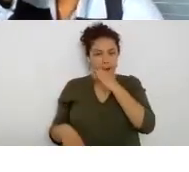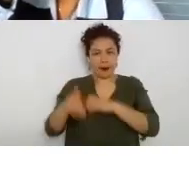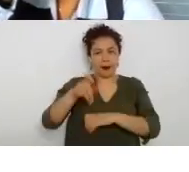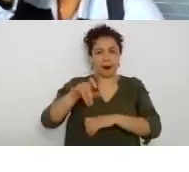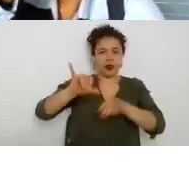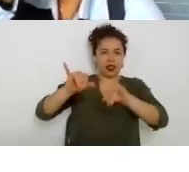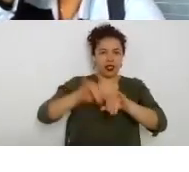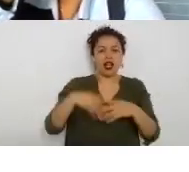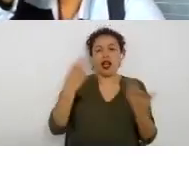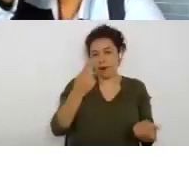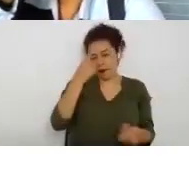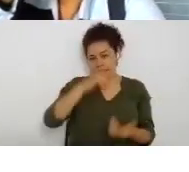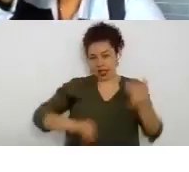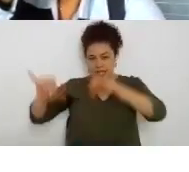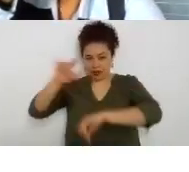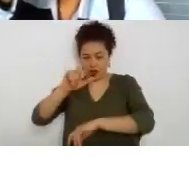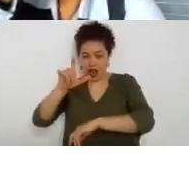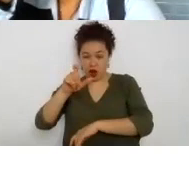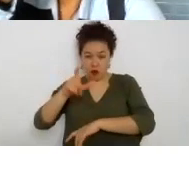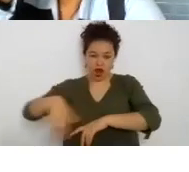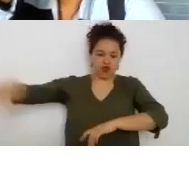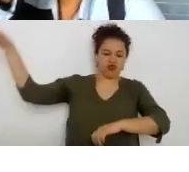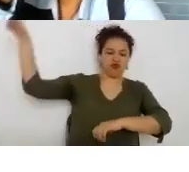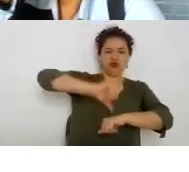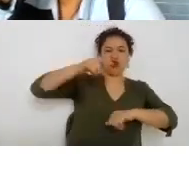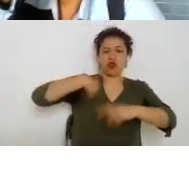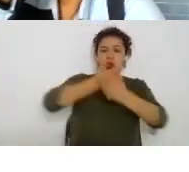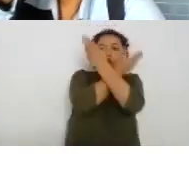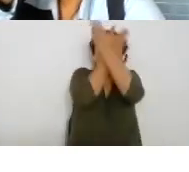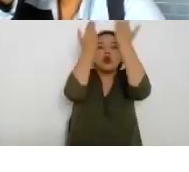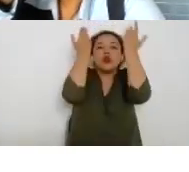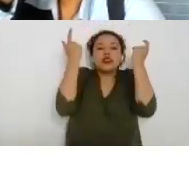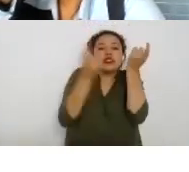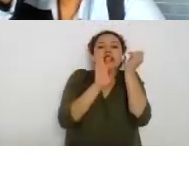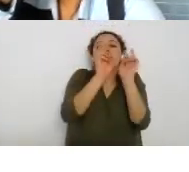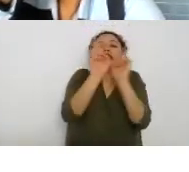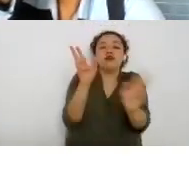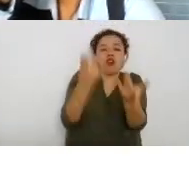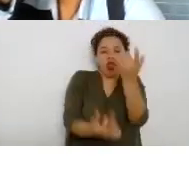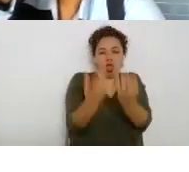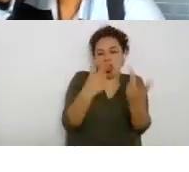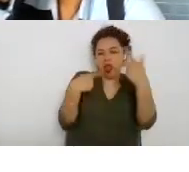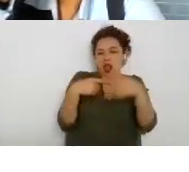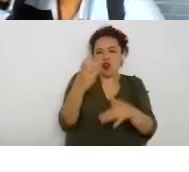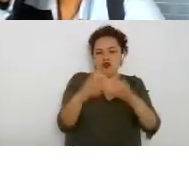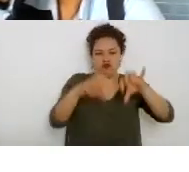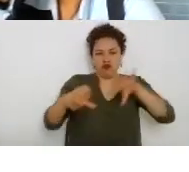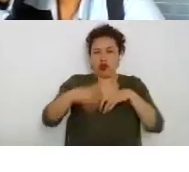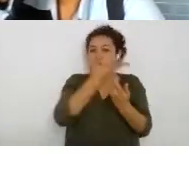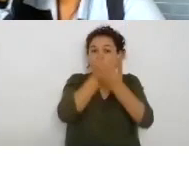Porque al tratarse de químicos, si yo aplico agua, yo no sé cómo vaya a reaccionar ese agente químico ante la presencia de agua. ¿De